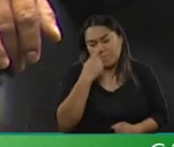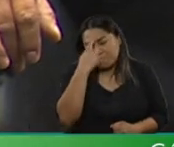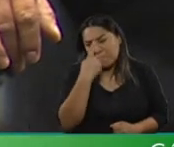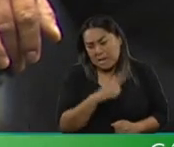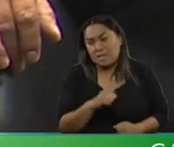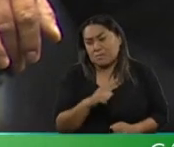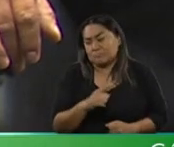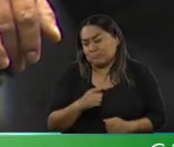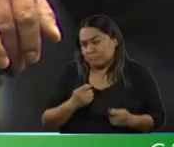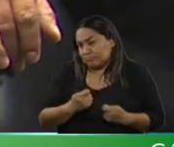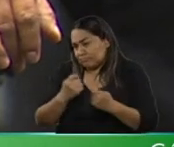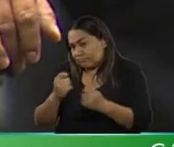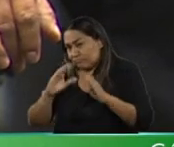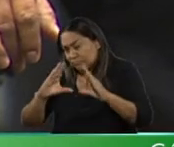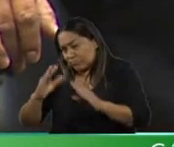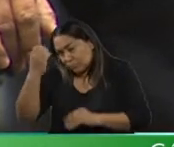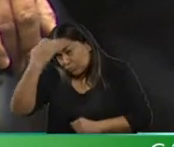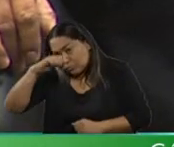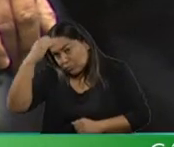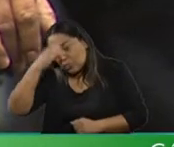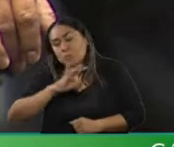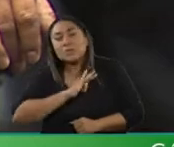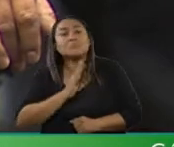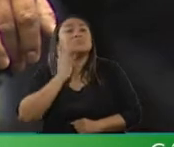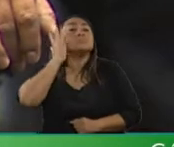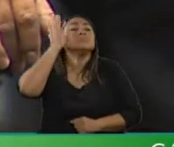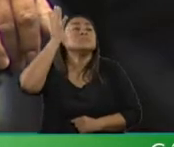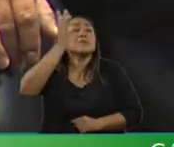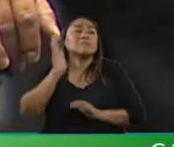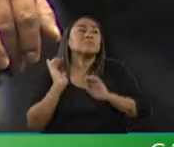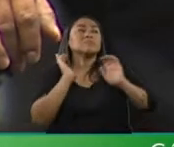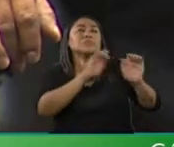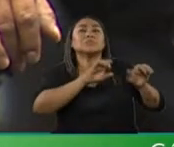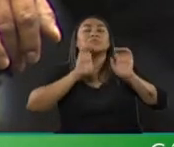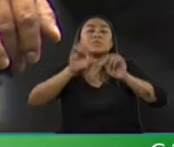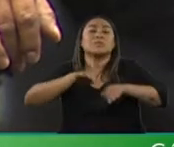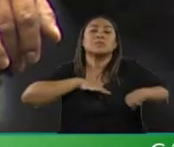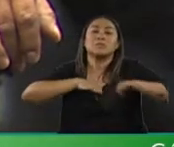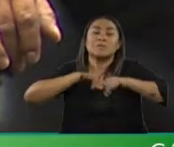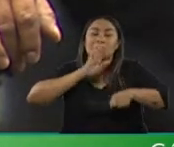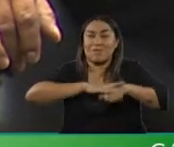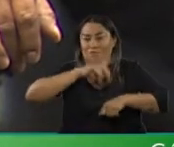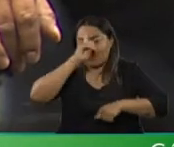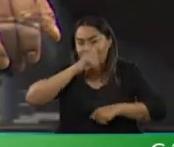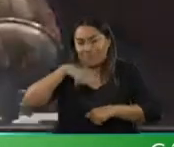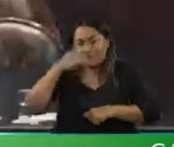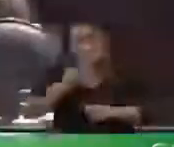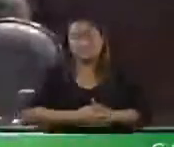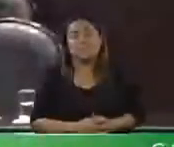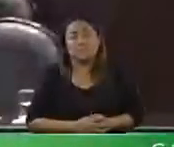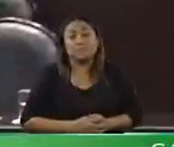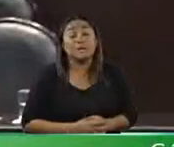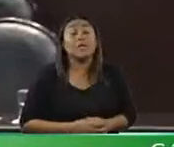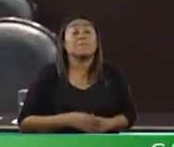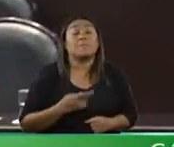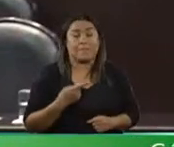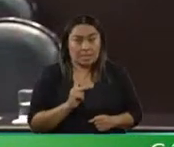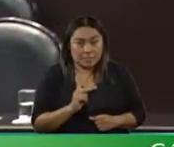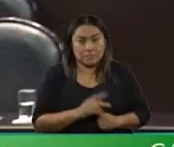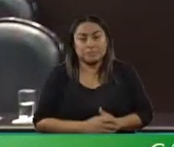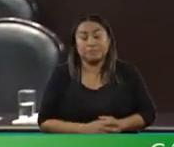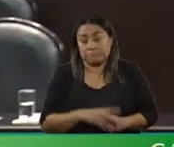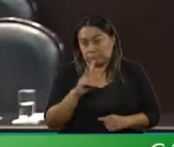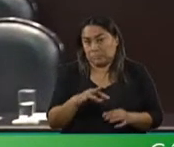de dotarlos de experiencia y puedan ser incorporados más fácilmente al mercado laboral. No obstante, y